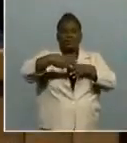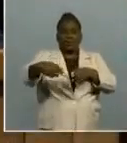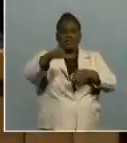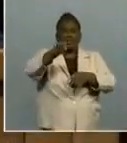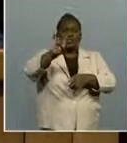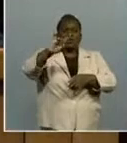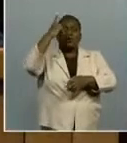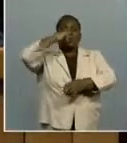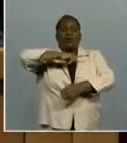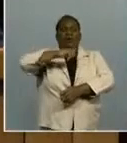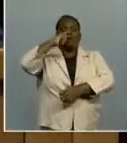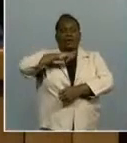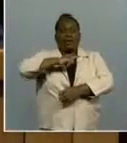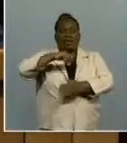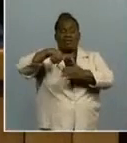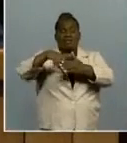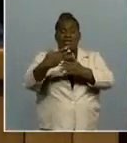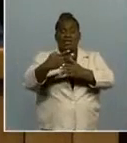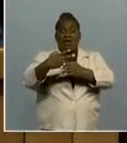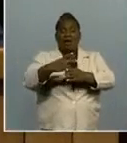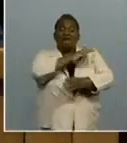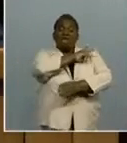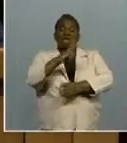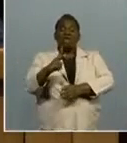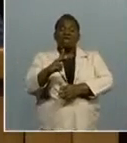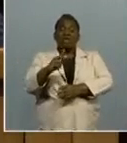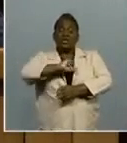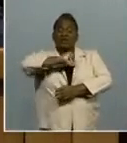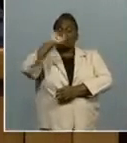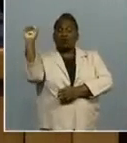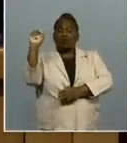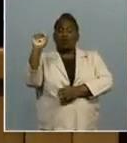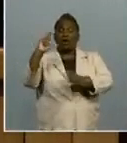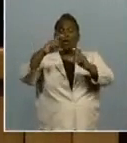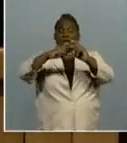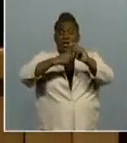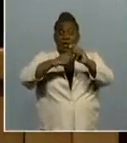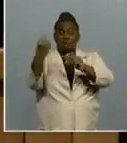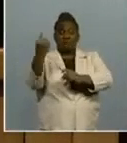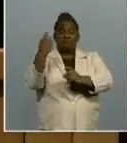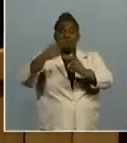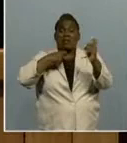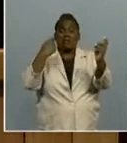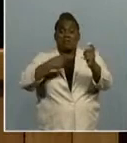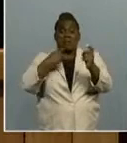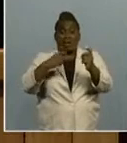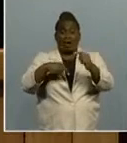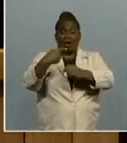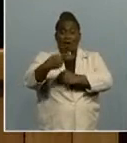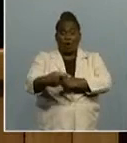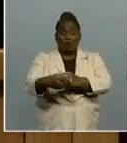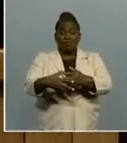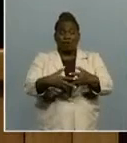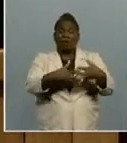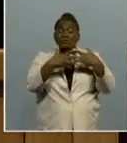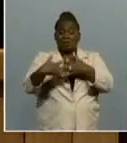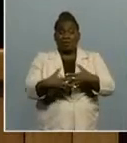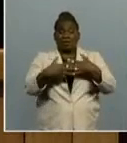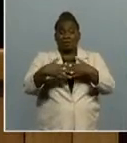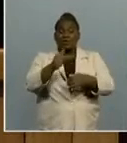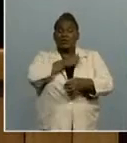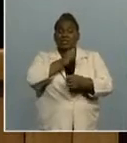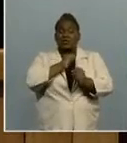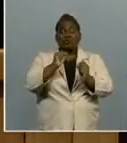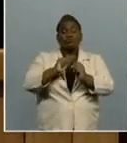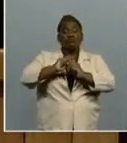19 de abril día de la victoria de girón aquella pelea primera contra los mercenarios del imperio que quisieron sorprender